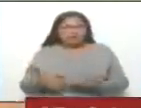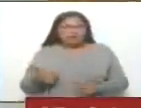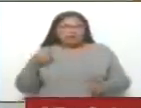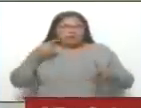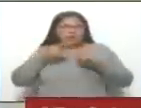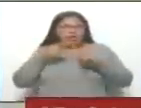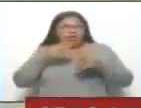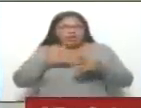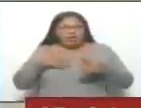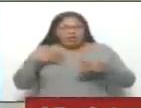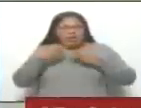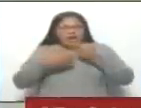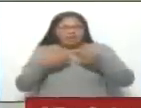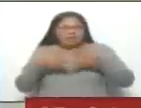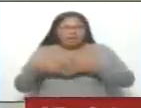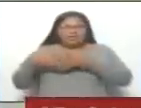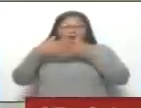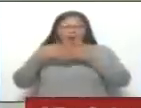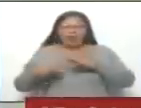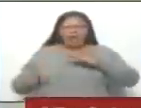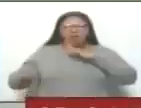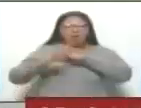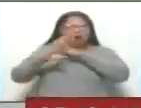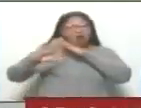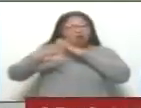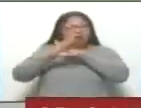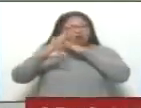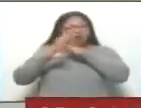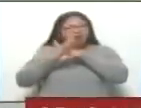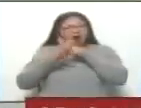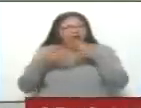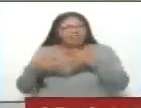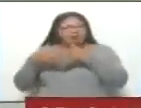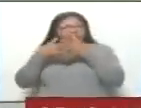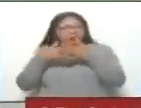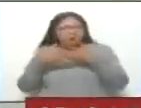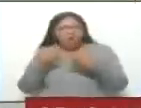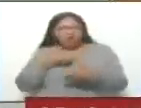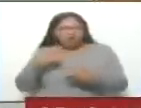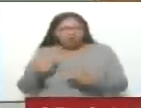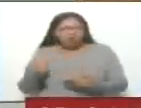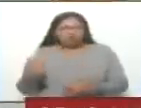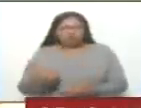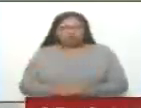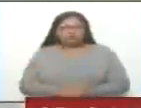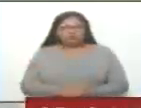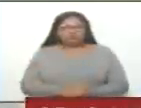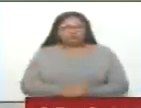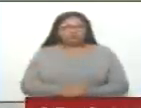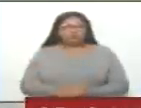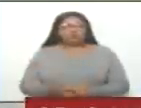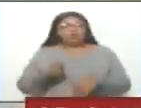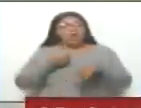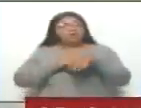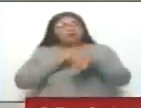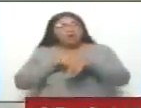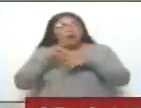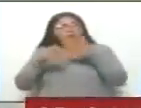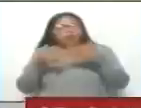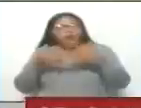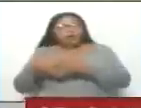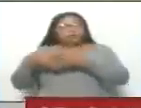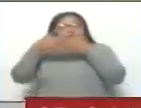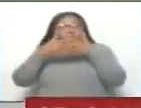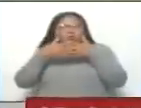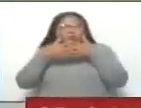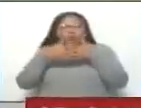a que Norteamérica sancionara a Venezuela. Y que no hace mucho el Senado norteamericano, el